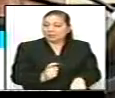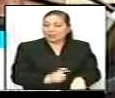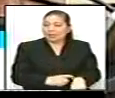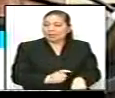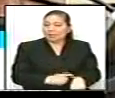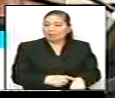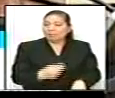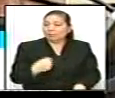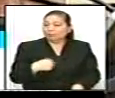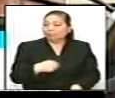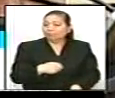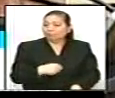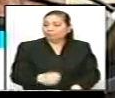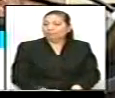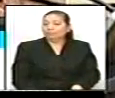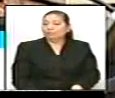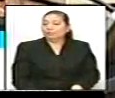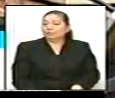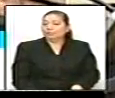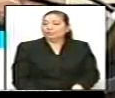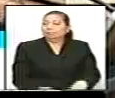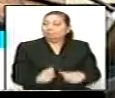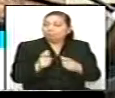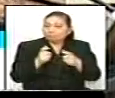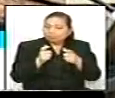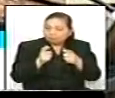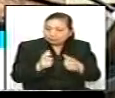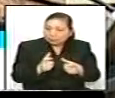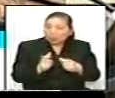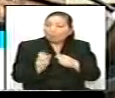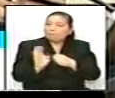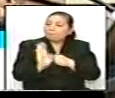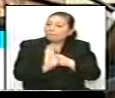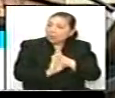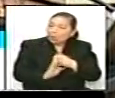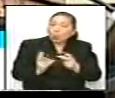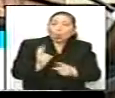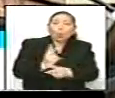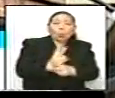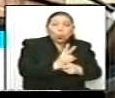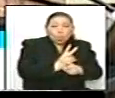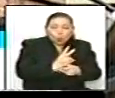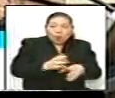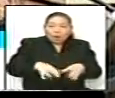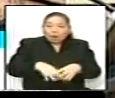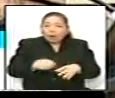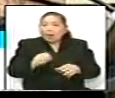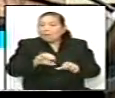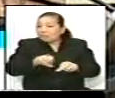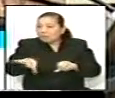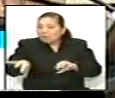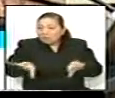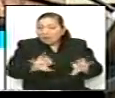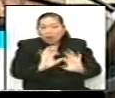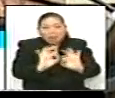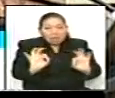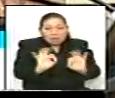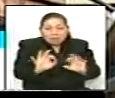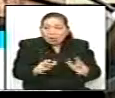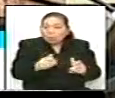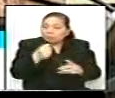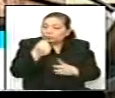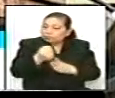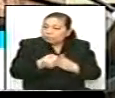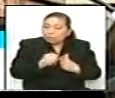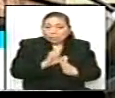En ese tiempo nosotros hacíamos vigilancia, hacíamos protección, cuidábamos, retirábamos al invasor,